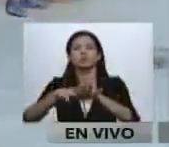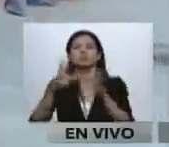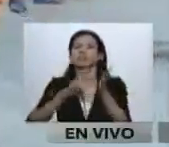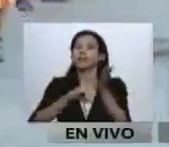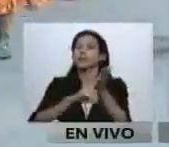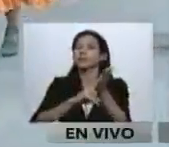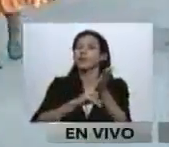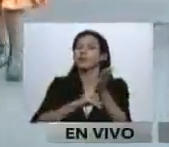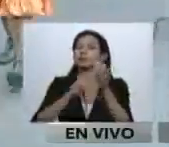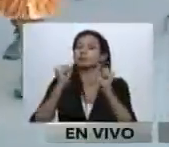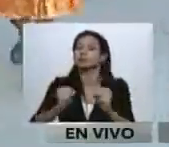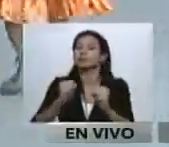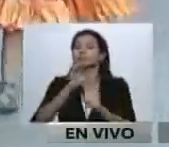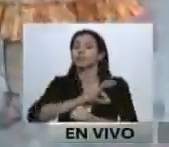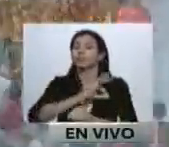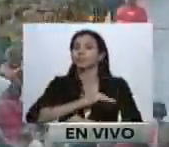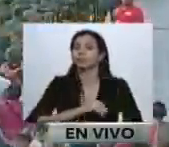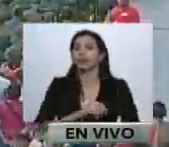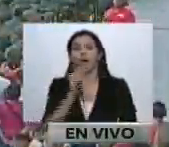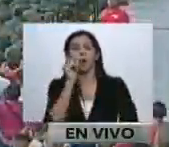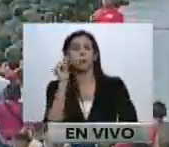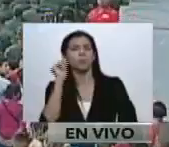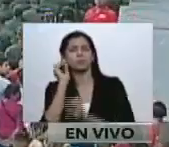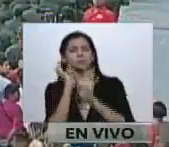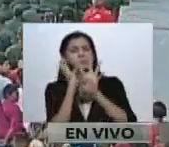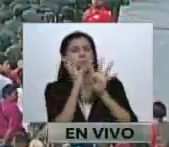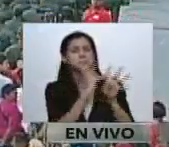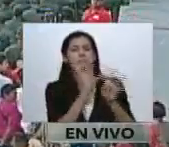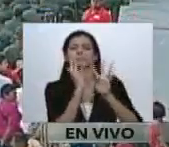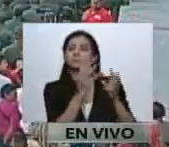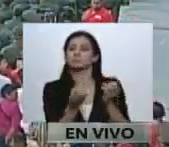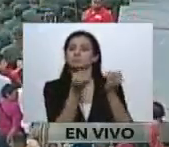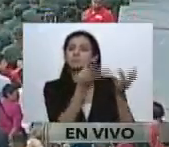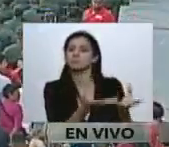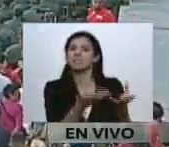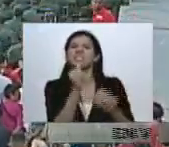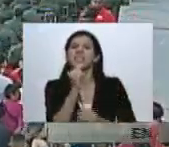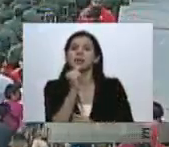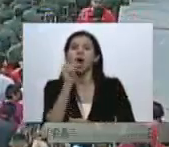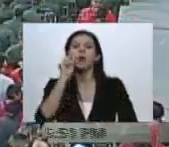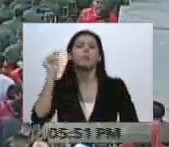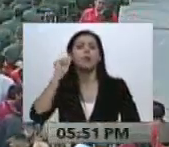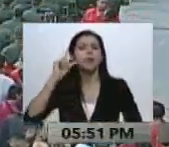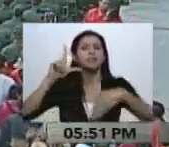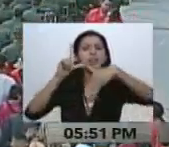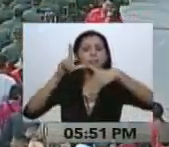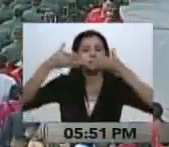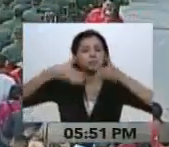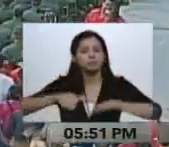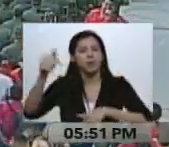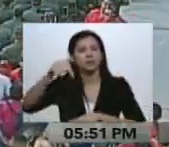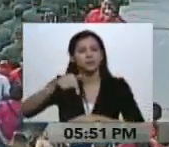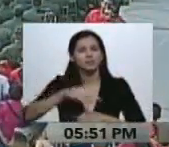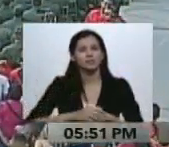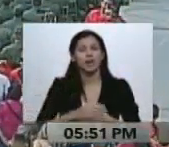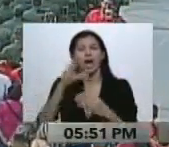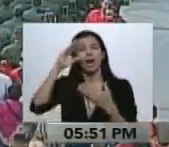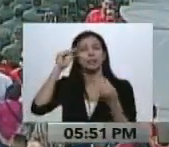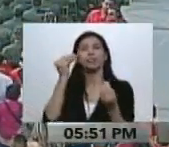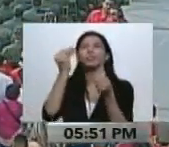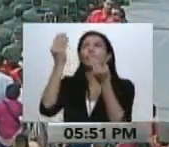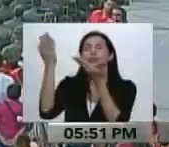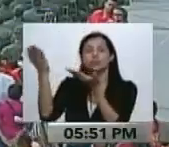social. Caminan las y los compañeros latinoamericanos. Le ofrecemos al Dios con